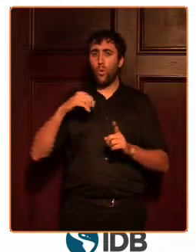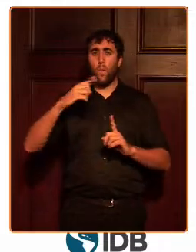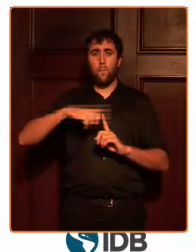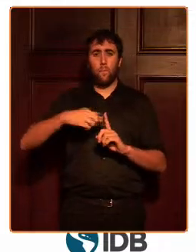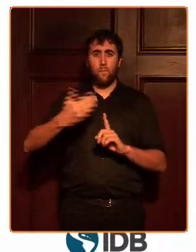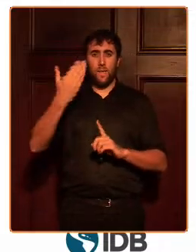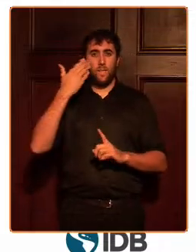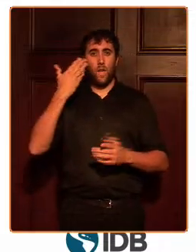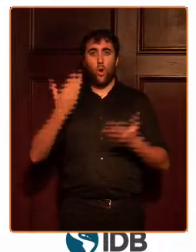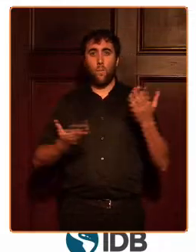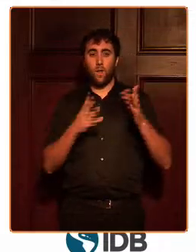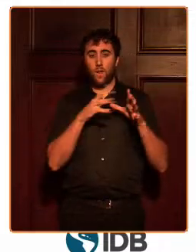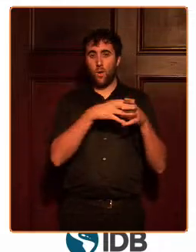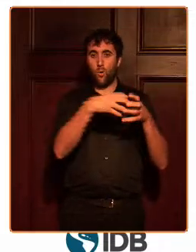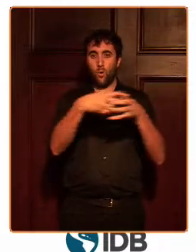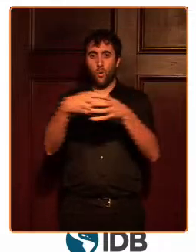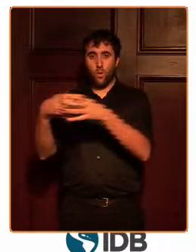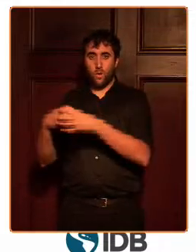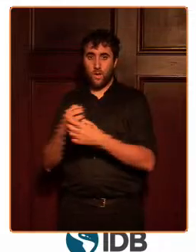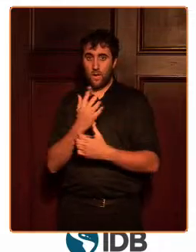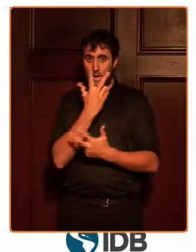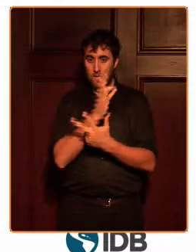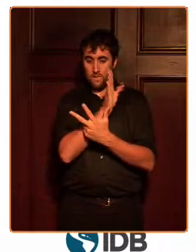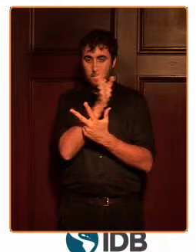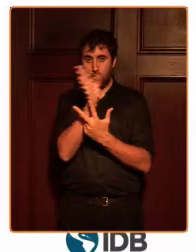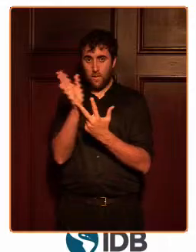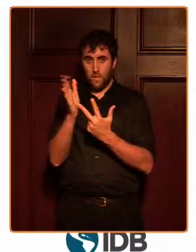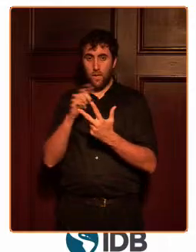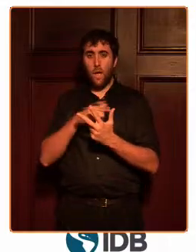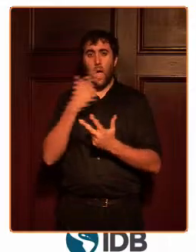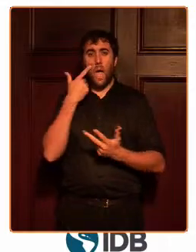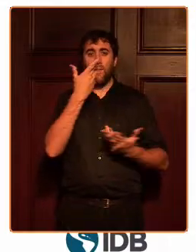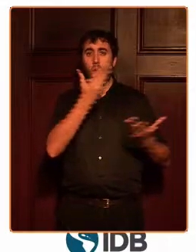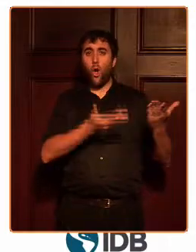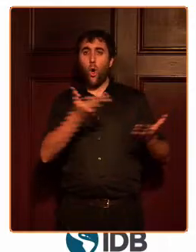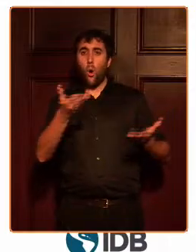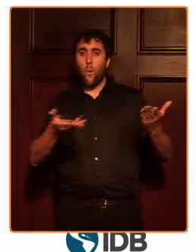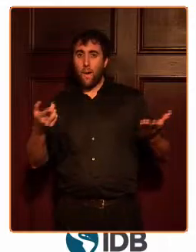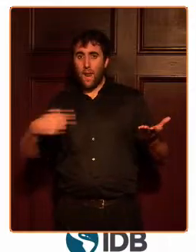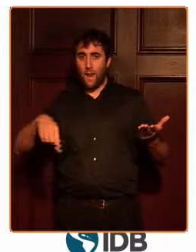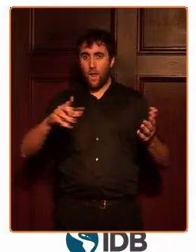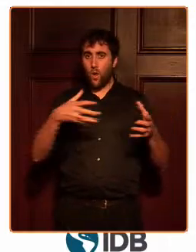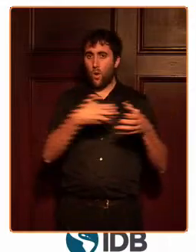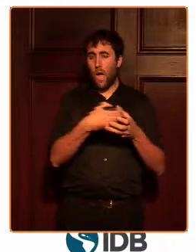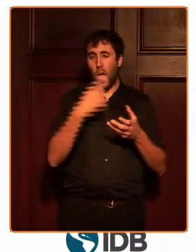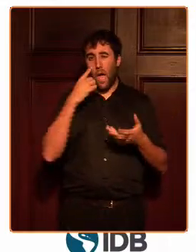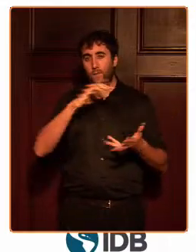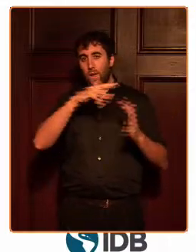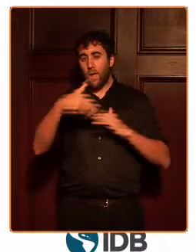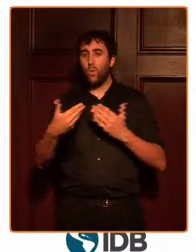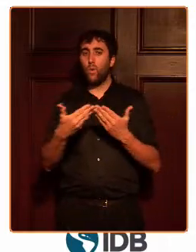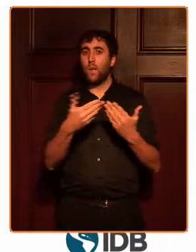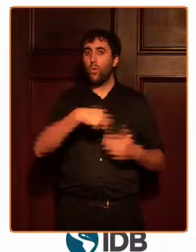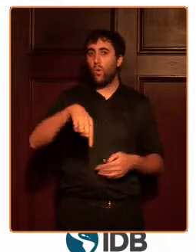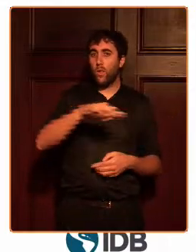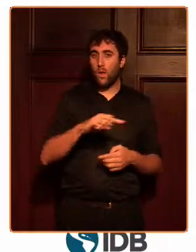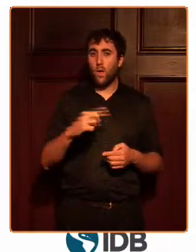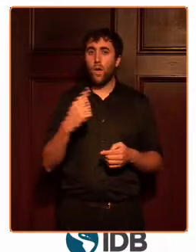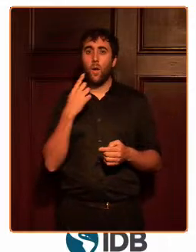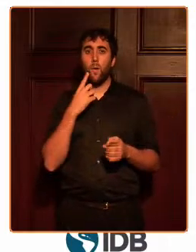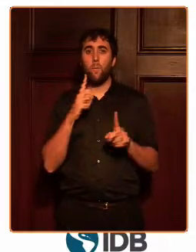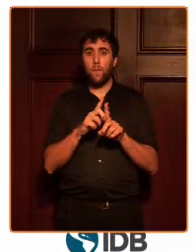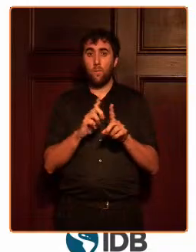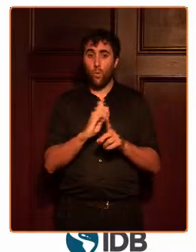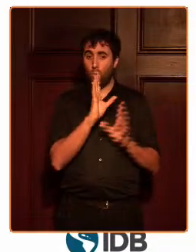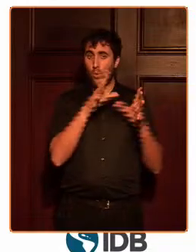comparaban 3 grupos de estudiantes para hacer una redacción, un estudio. Y básicamente a un grupo